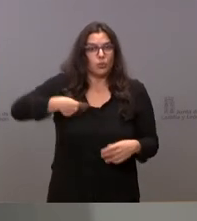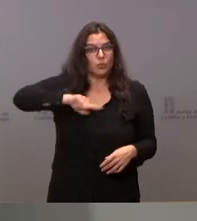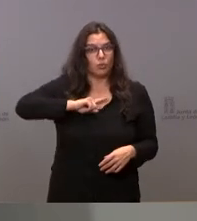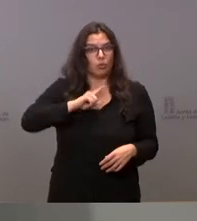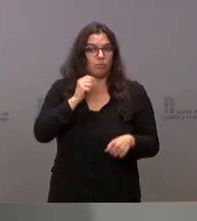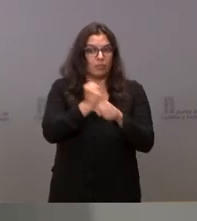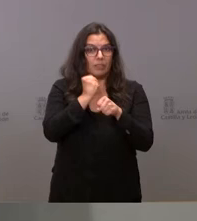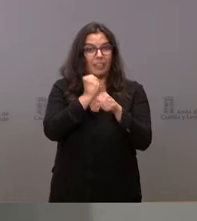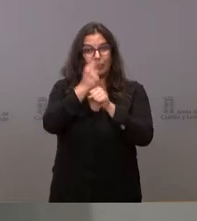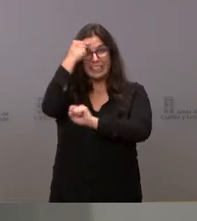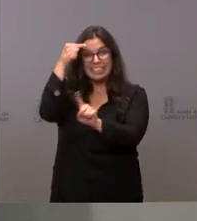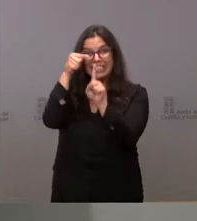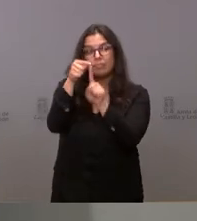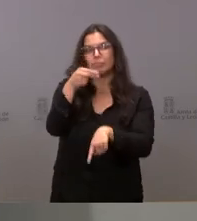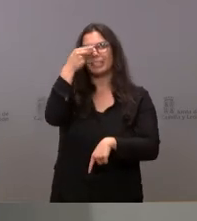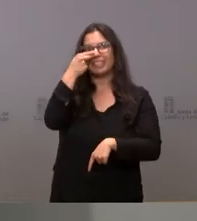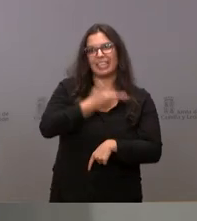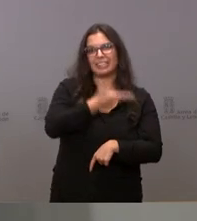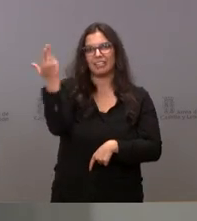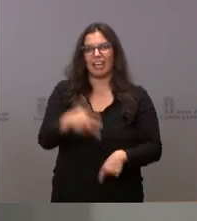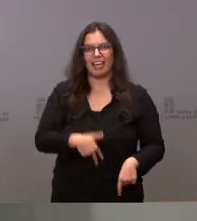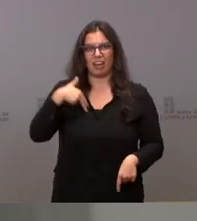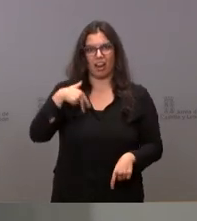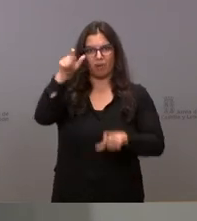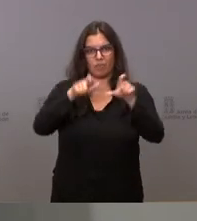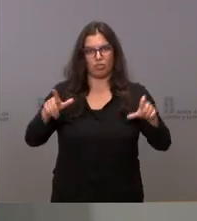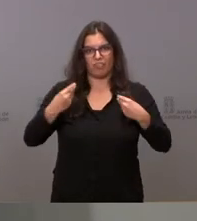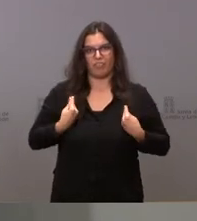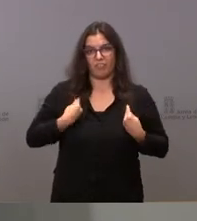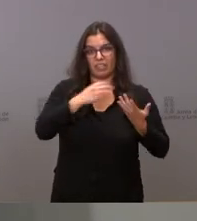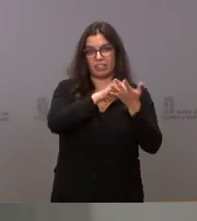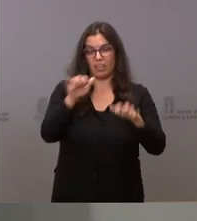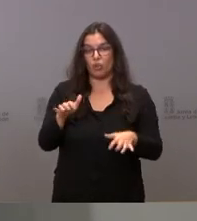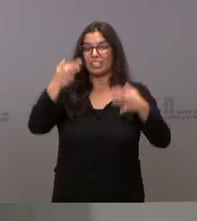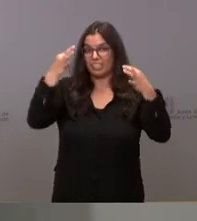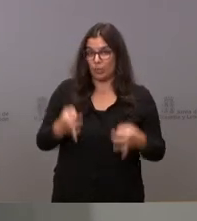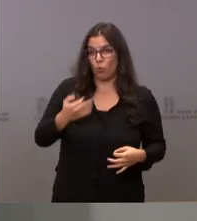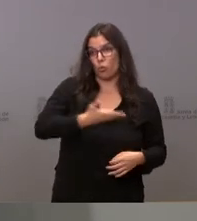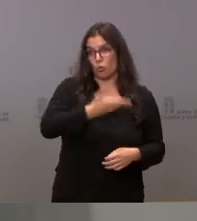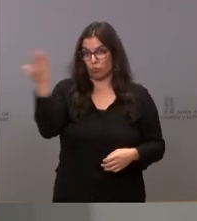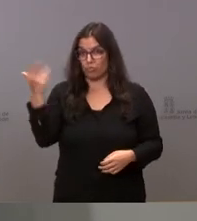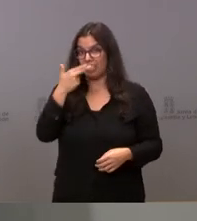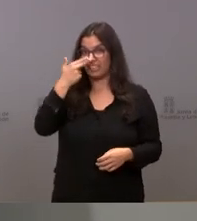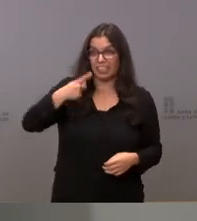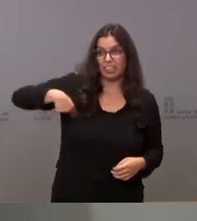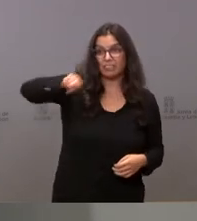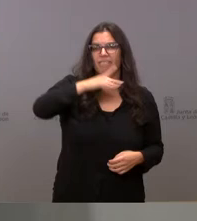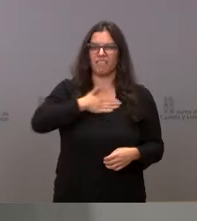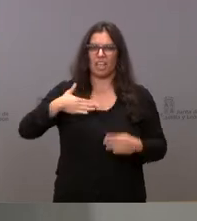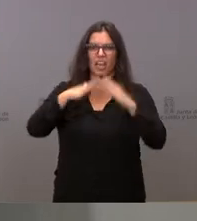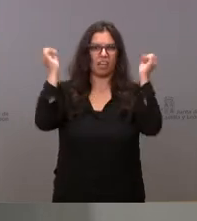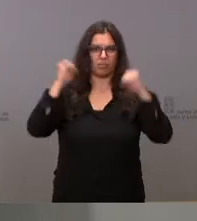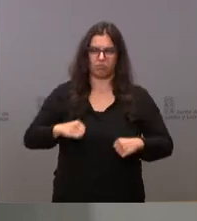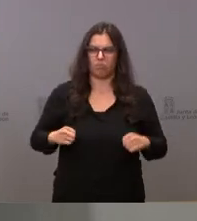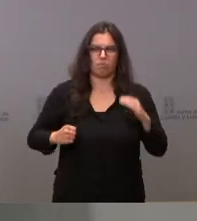trabajamos pensando en el interés del conjunto de los ciudadanos y estoy seguro de que en el interés del conjunto de los ciudadanos esté que lleguemos a un acuerdo lo más amplio